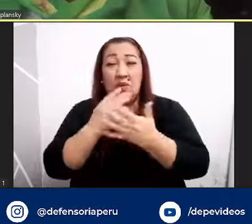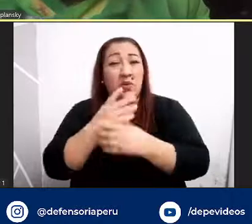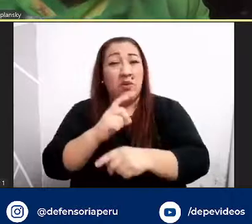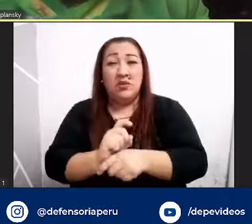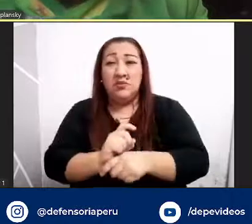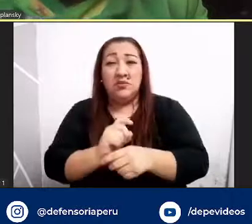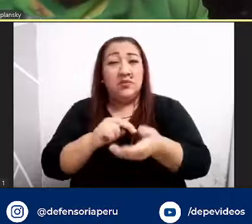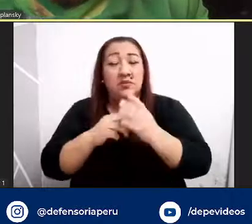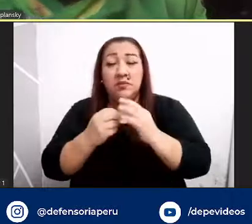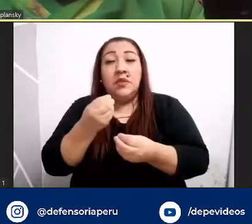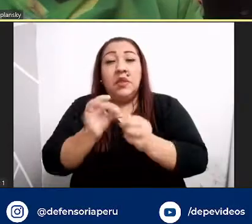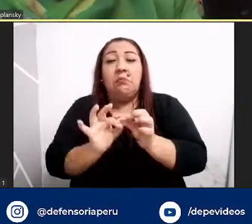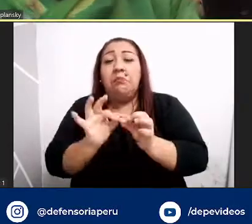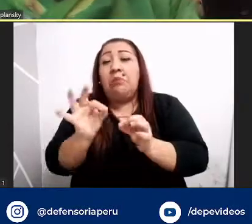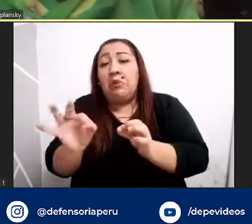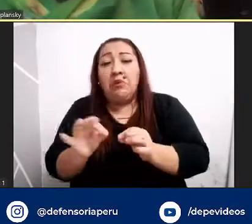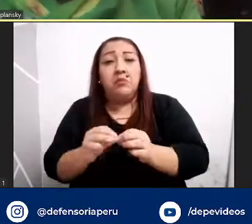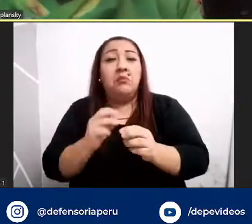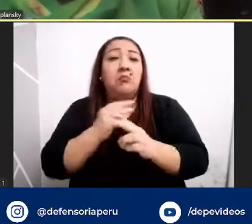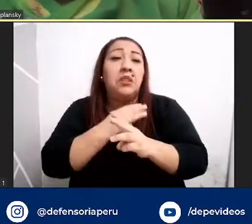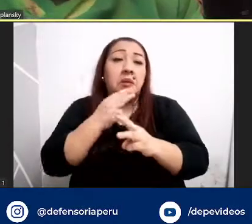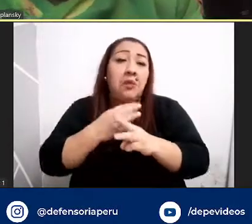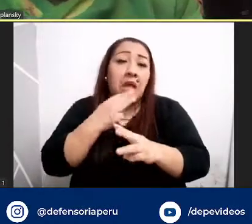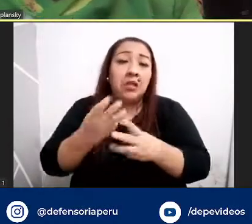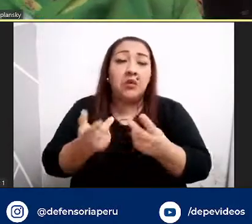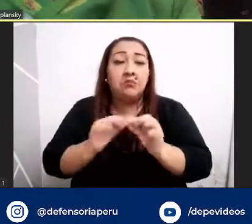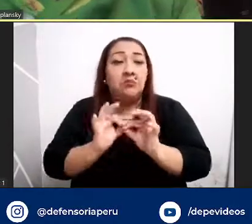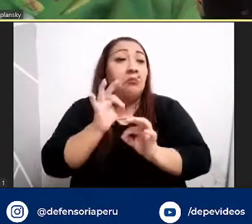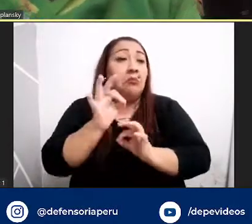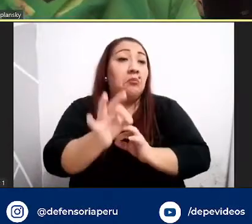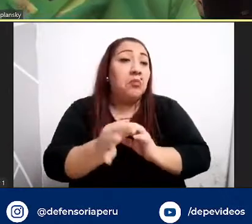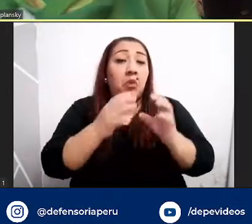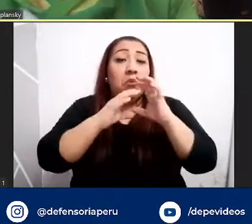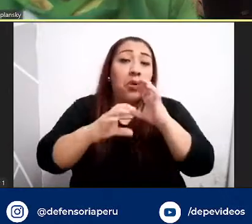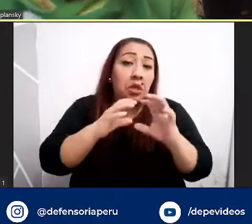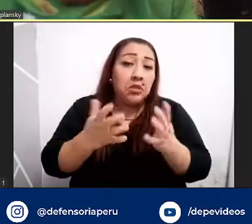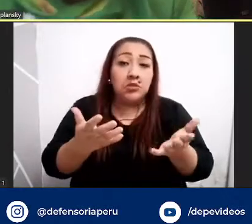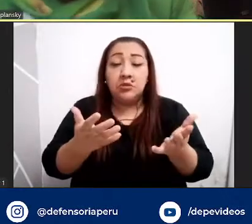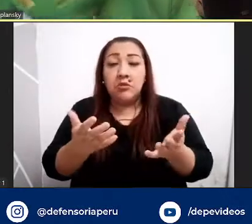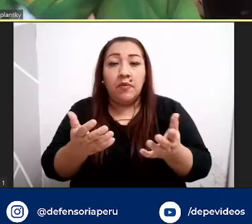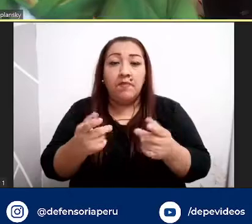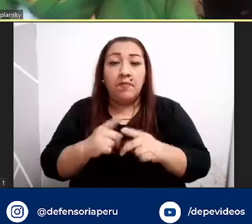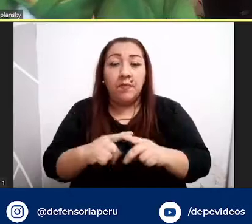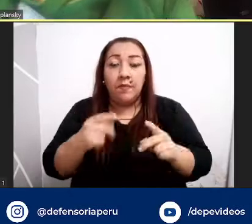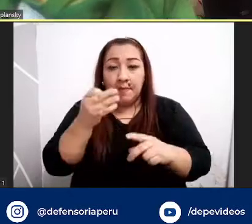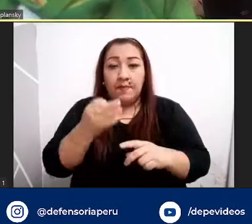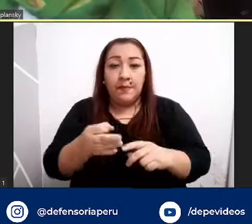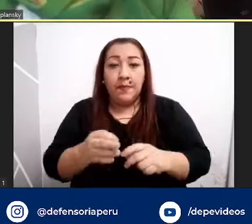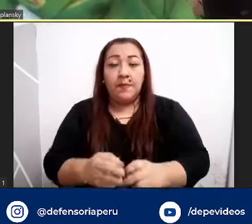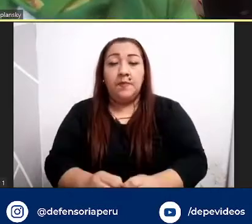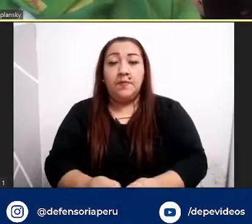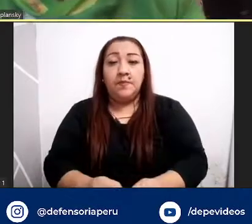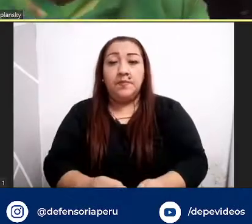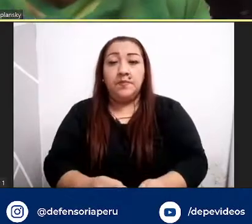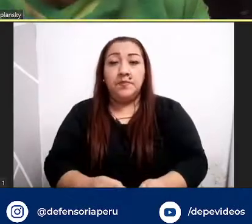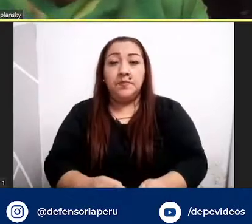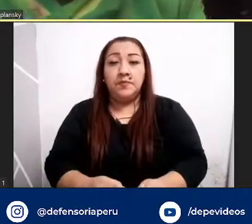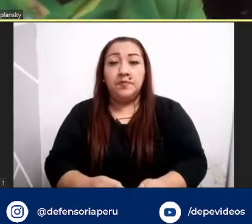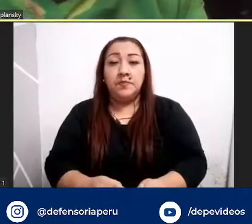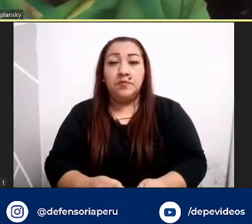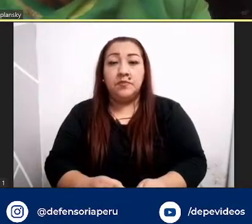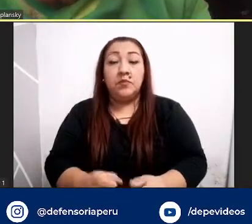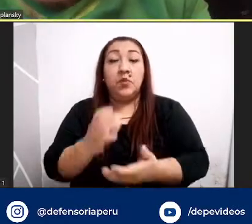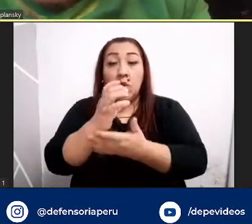dado un poquito de matemáticas, un poquito de comunicaciones, pero los cursos de historia universal, historia del